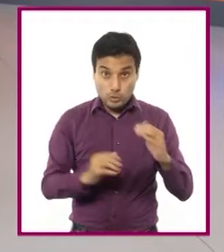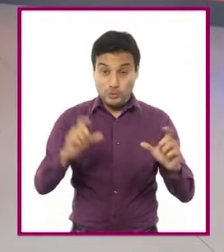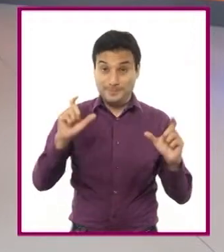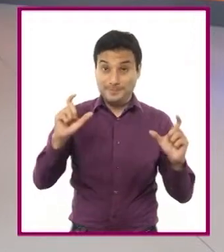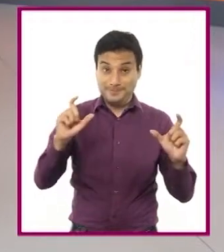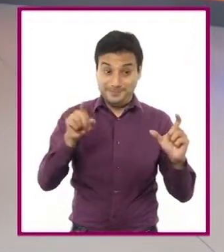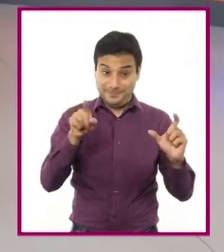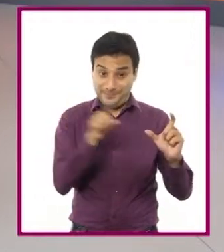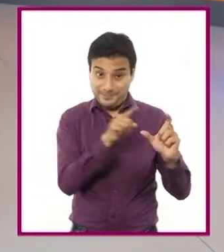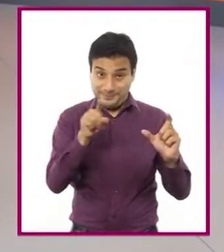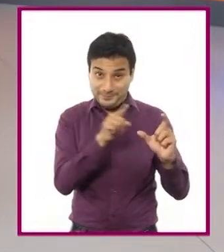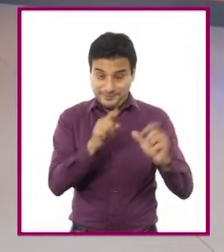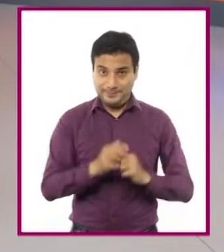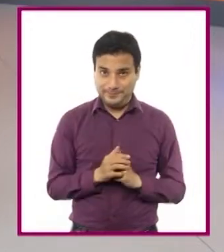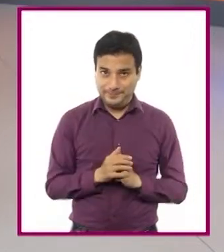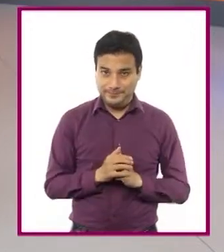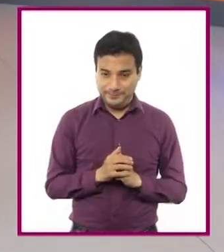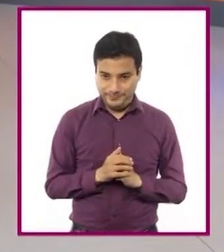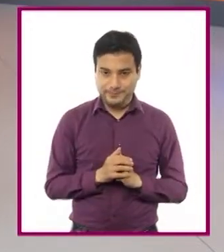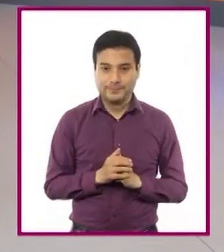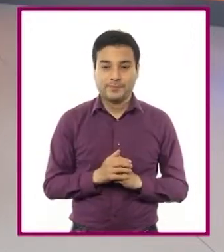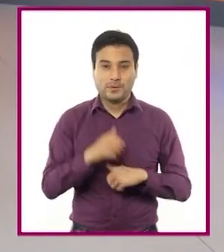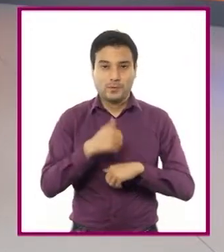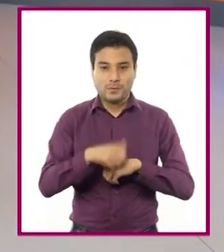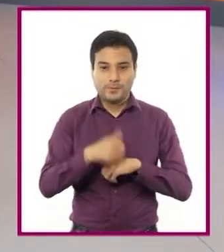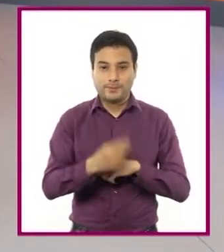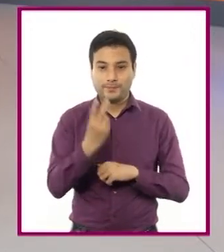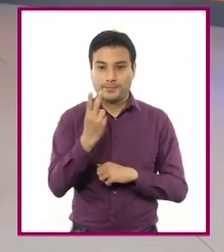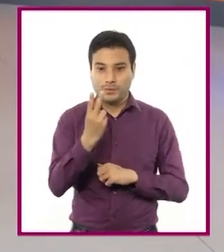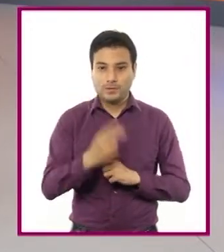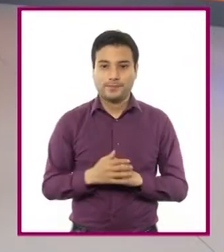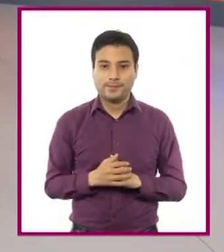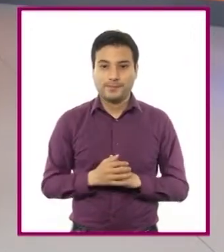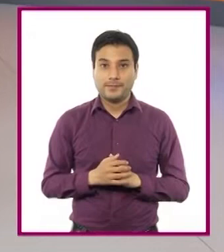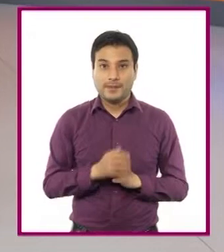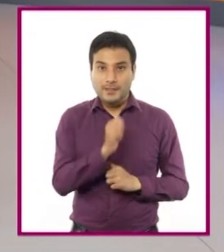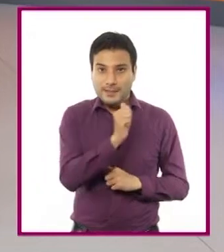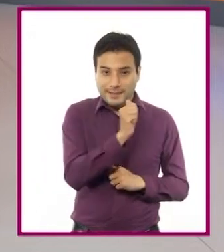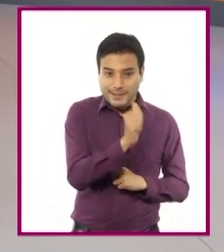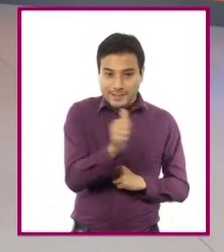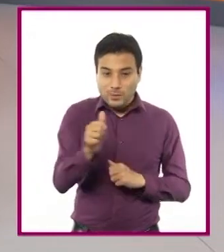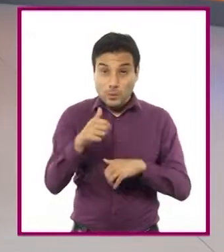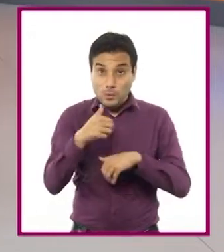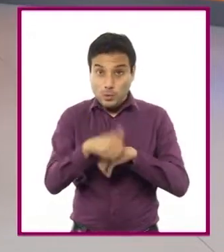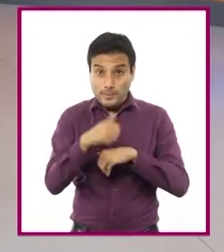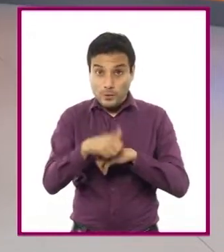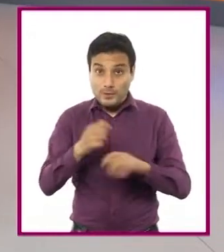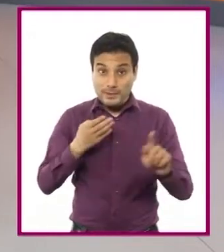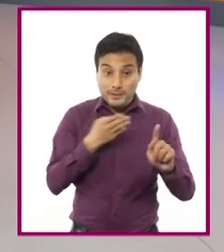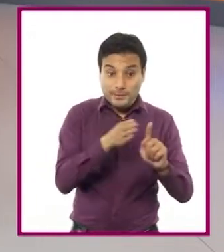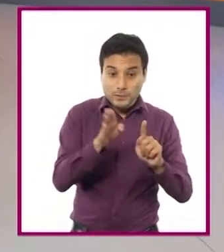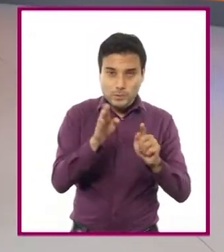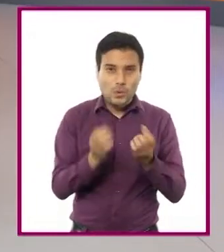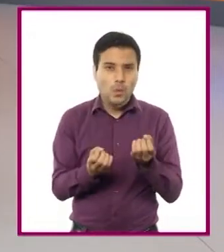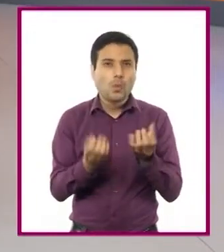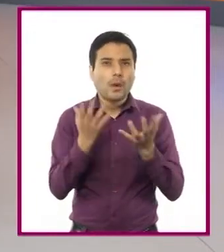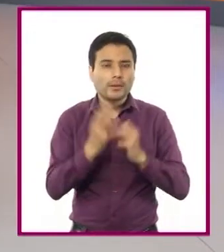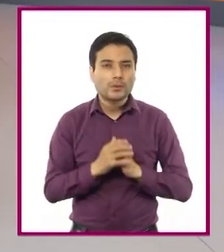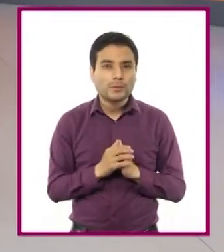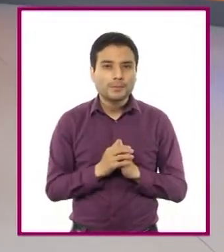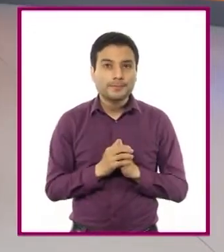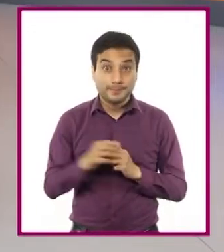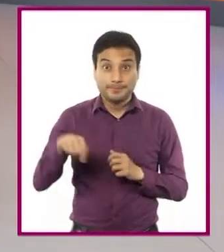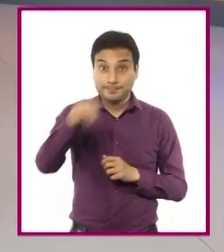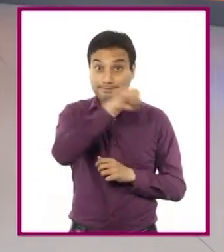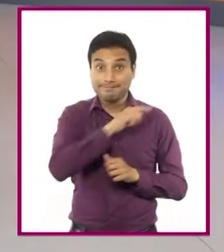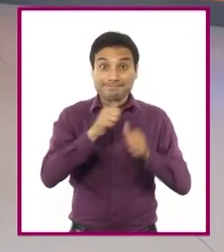2. Es el promedio de las desviaciones de cada dato con respecto a la media. Alumnas y alumnos, estén